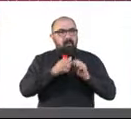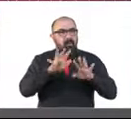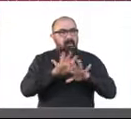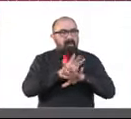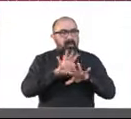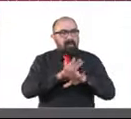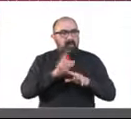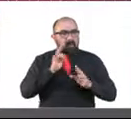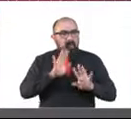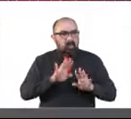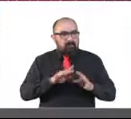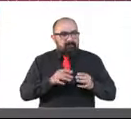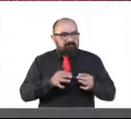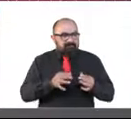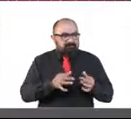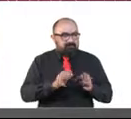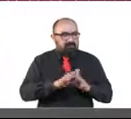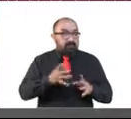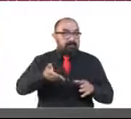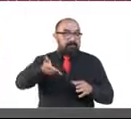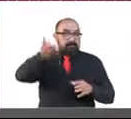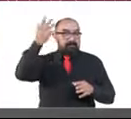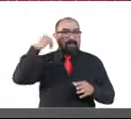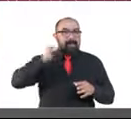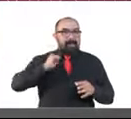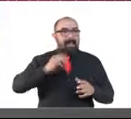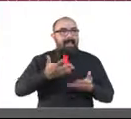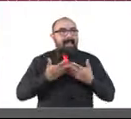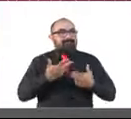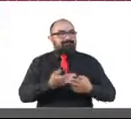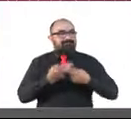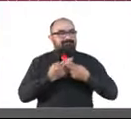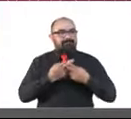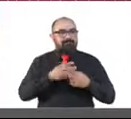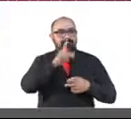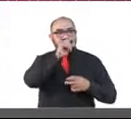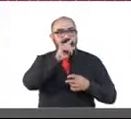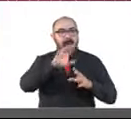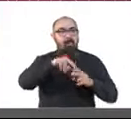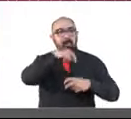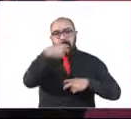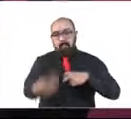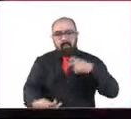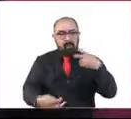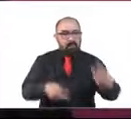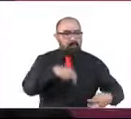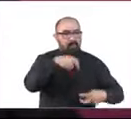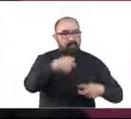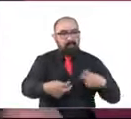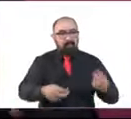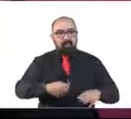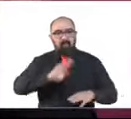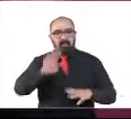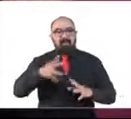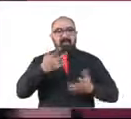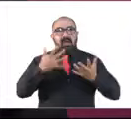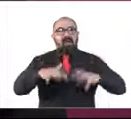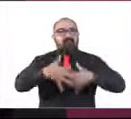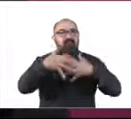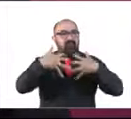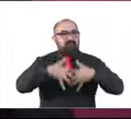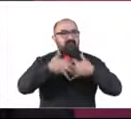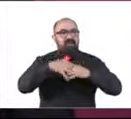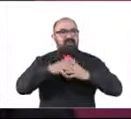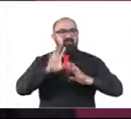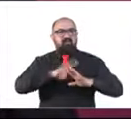los años 80. En aquella época había pajaritos que se caían muertos, teníamos una refinería en la ciudad, teníamos industrias